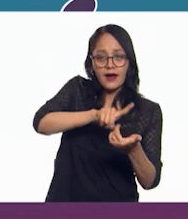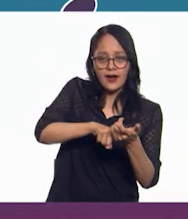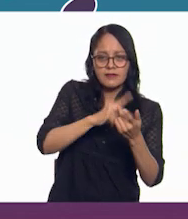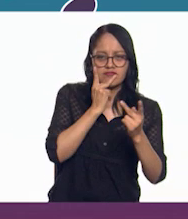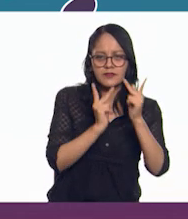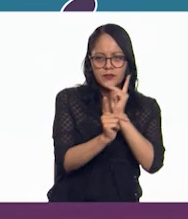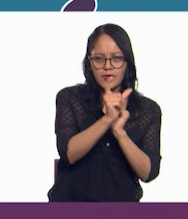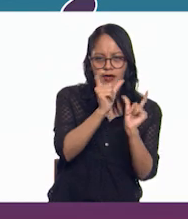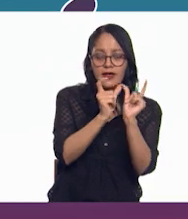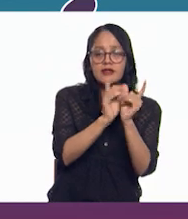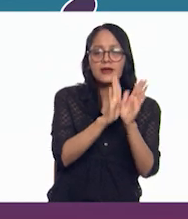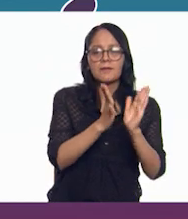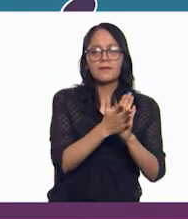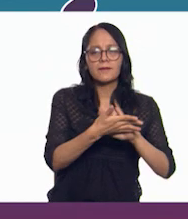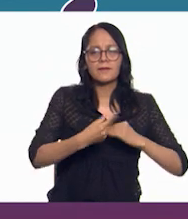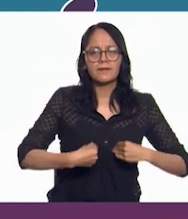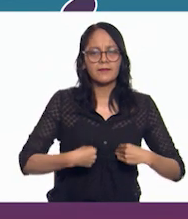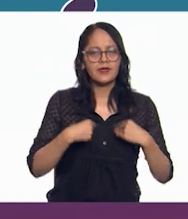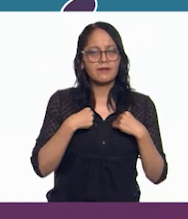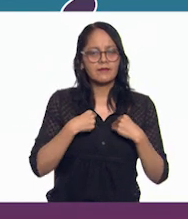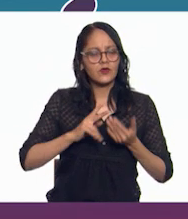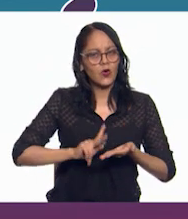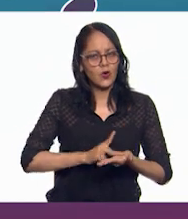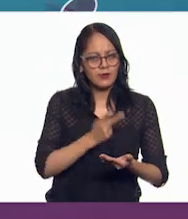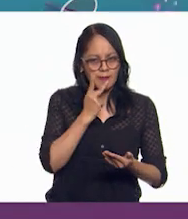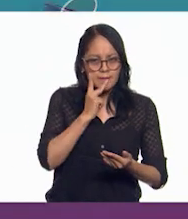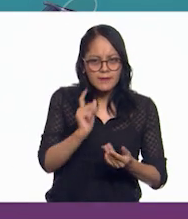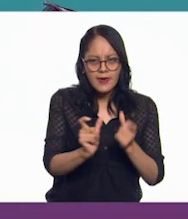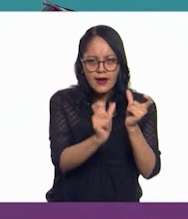vida. Una vez más el corazón las quema.